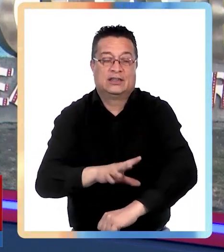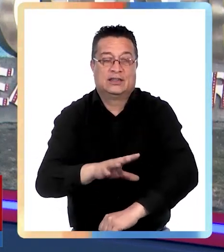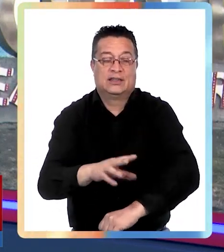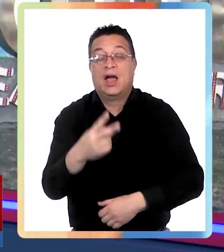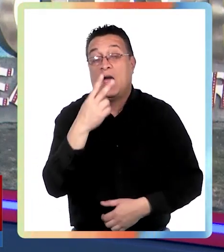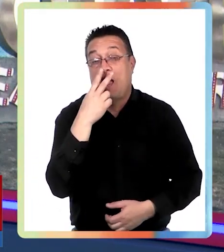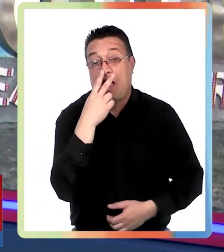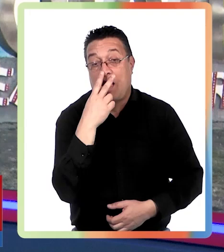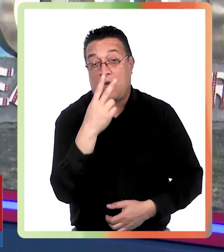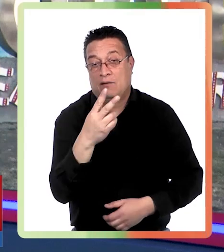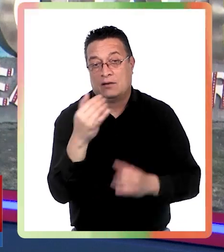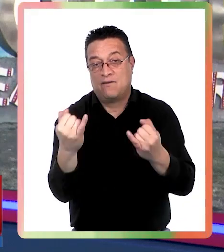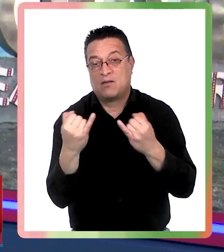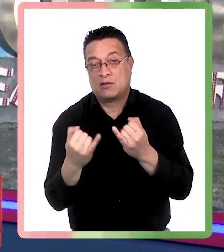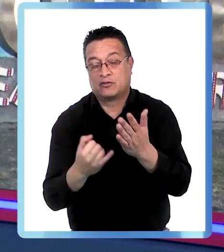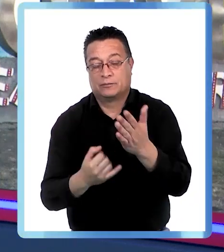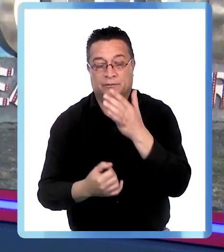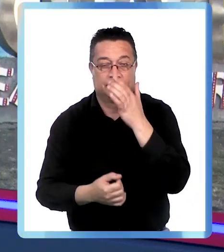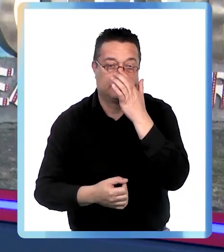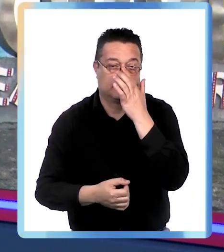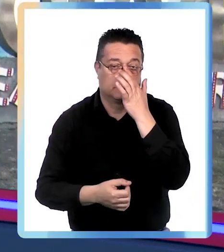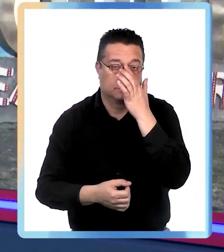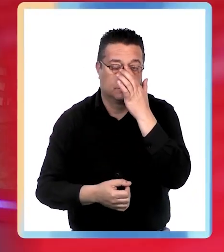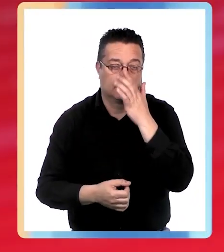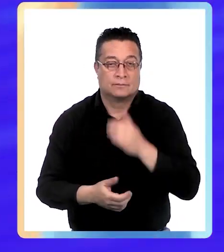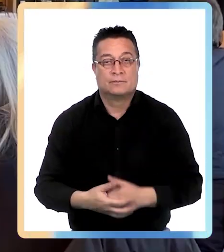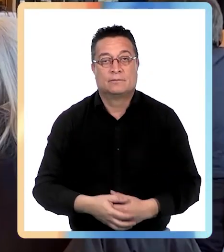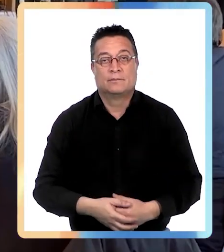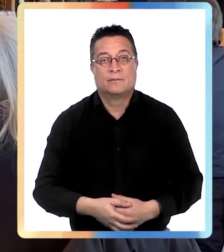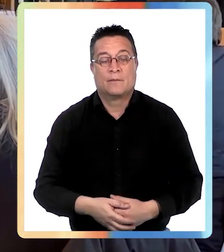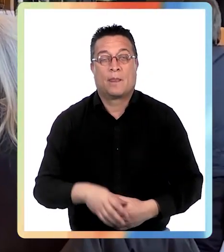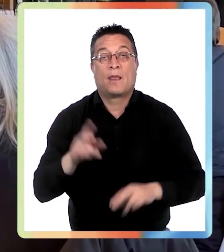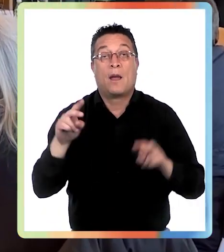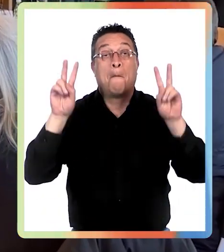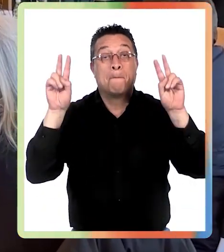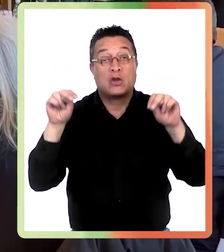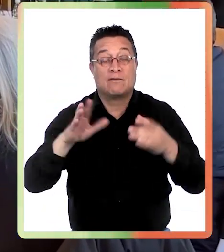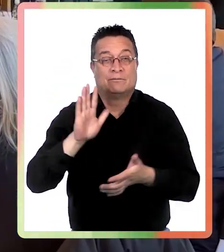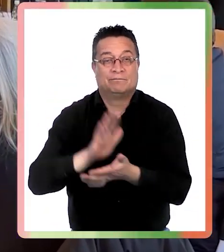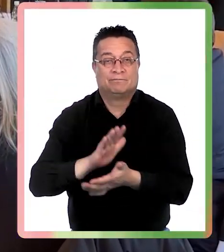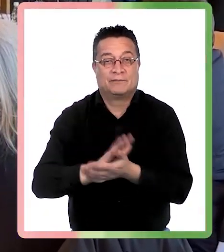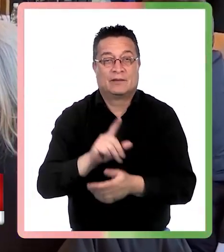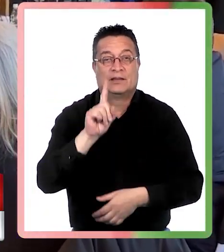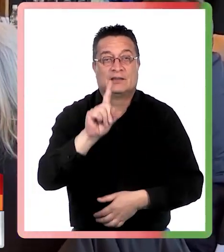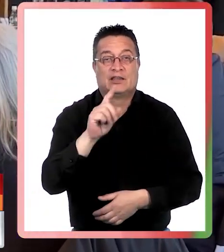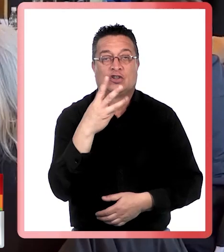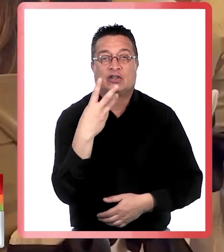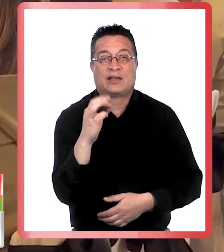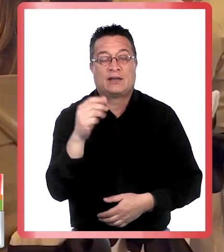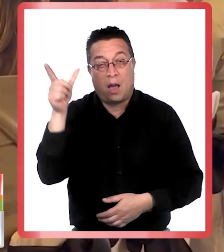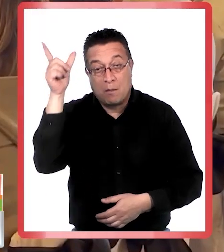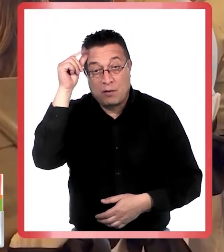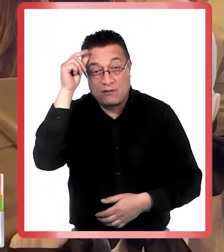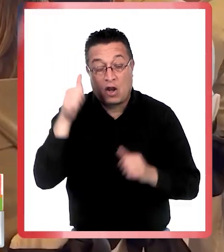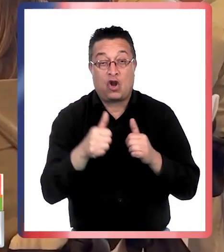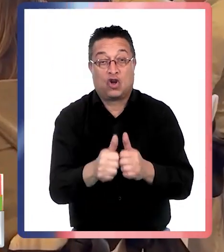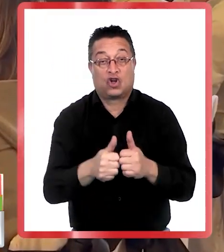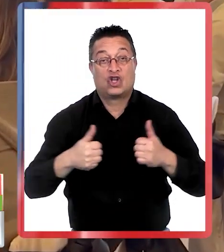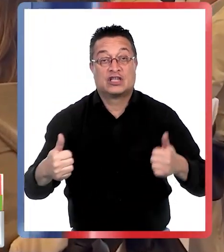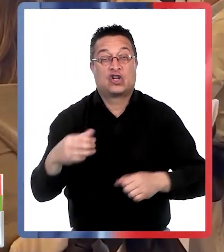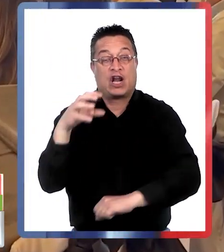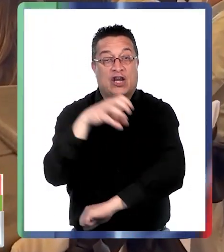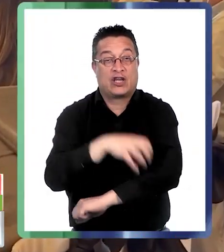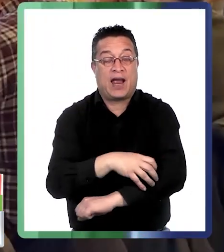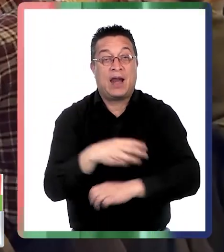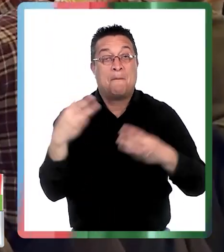it Patagonia con toda la información en su nota con motivo del aniversario 130 de Porvenir